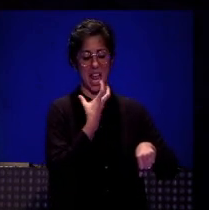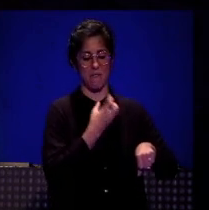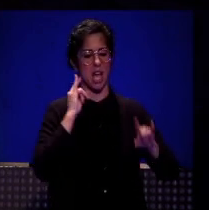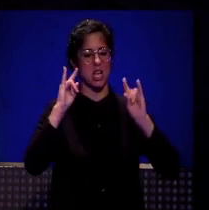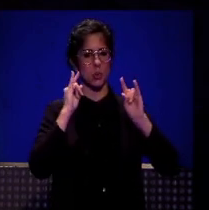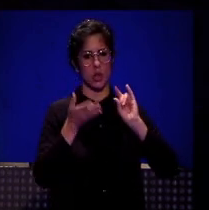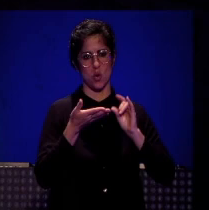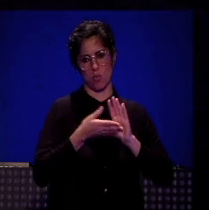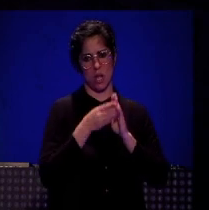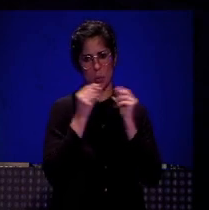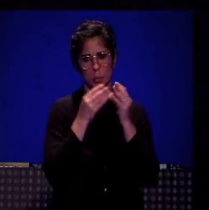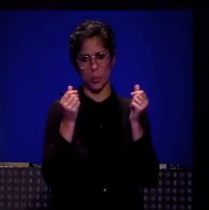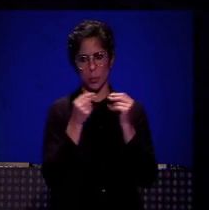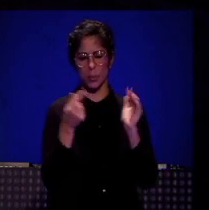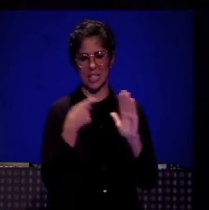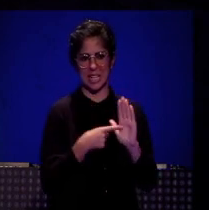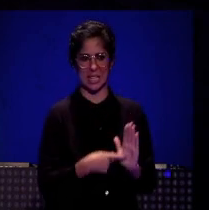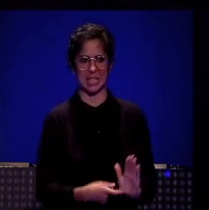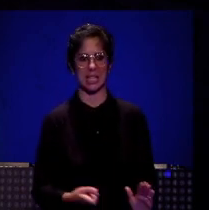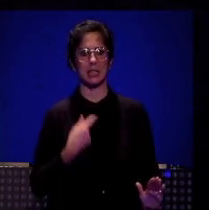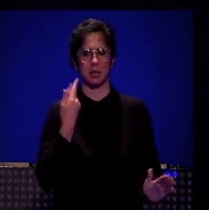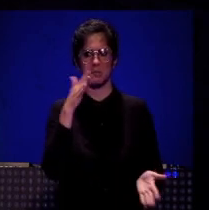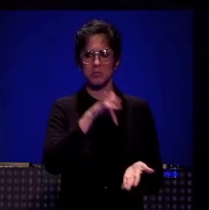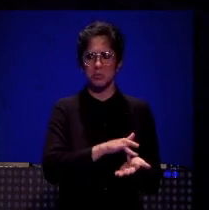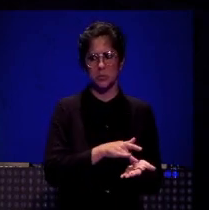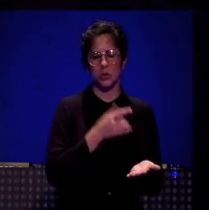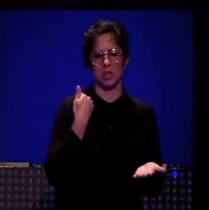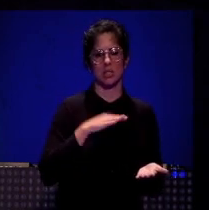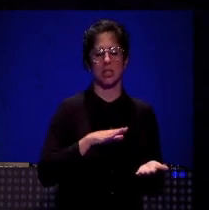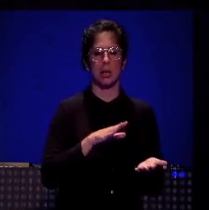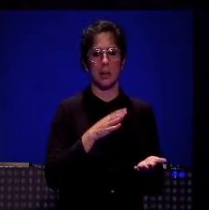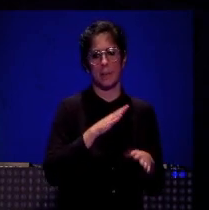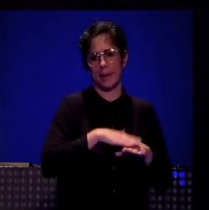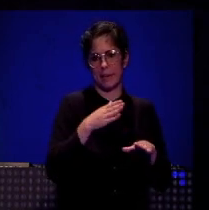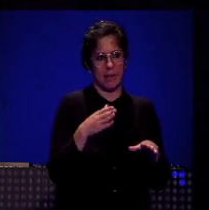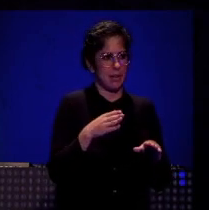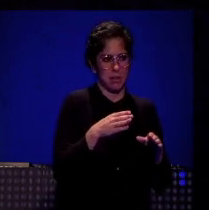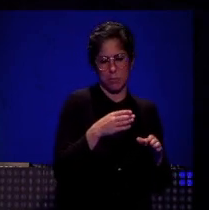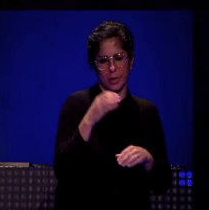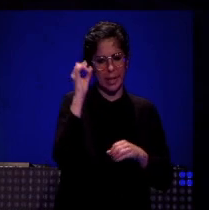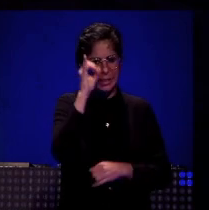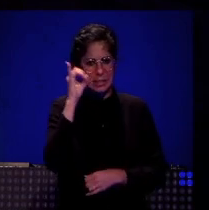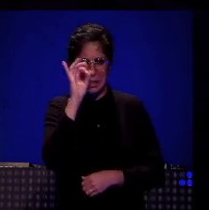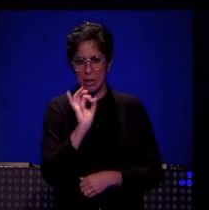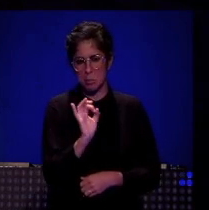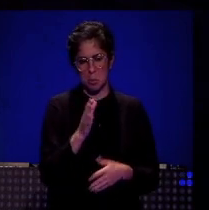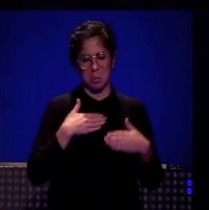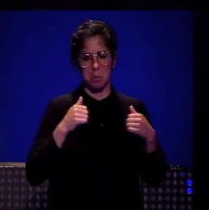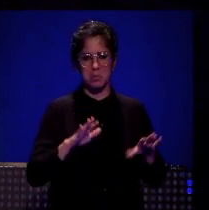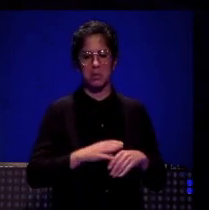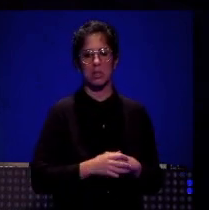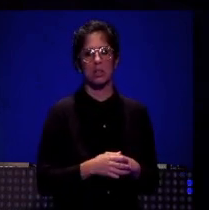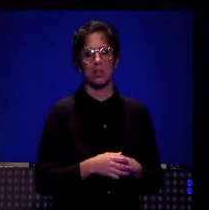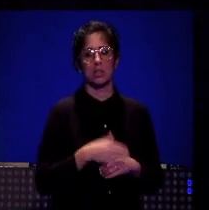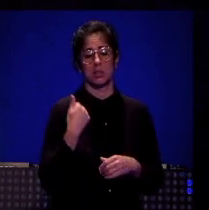emitido algún post que he hecho algún vídeo por youtube o en instagram y es curioso cómo en el último momento cuando termina de hacer el